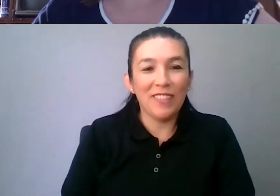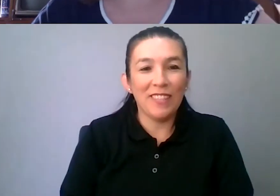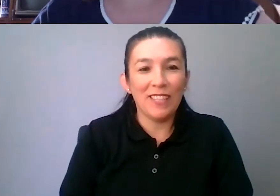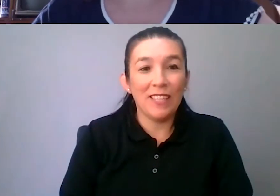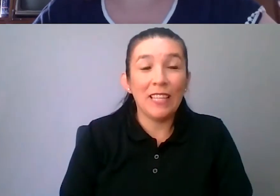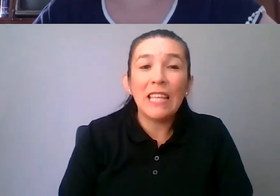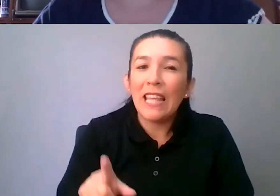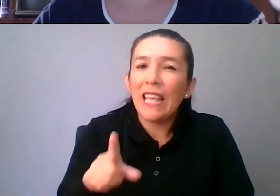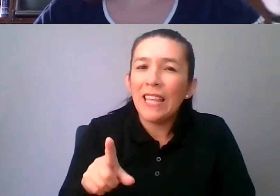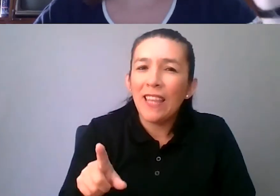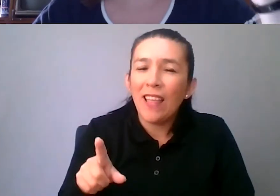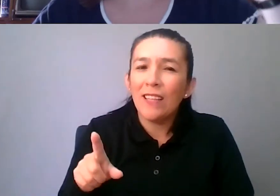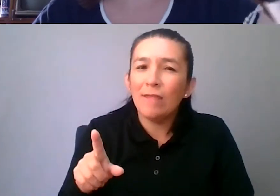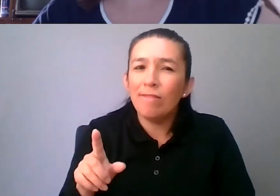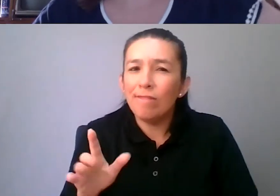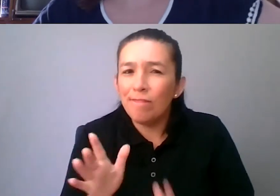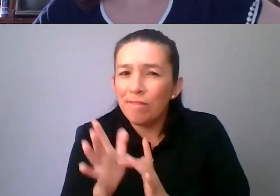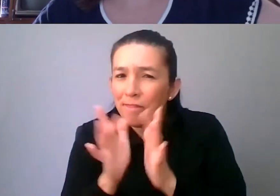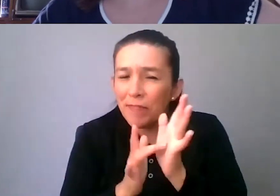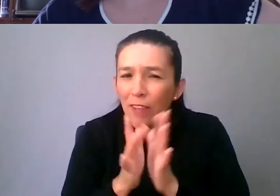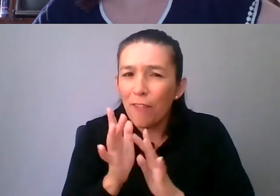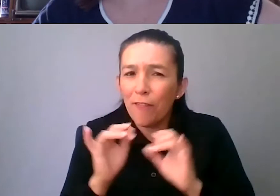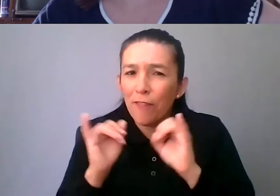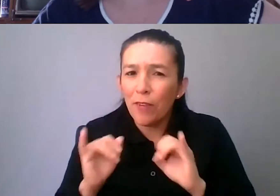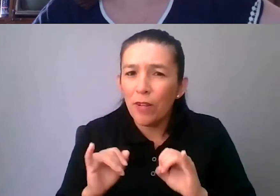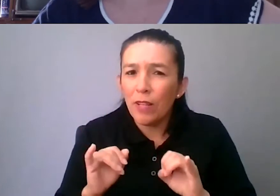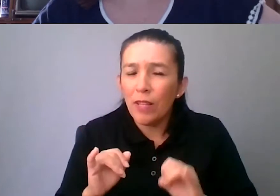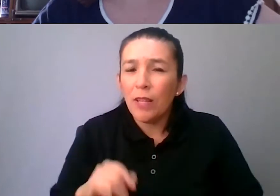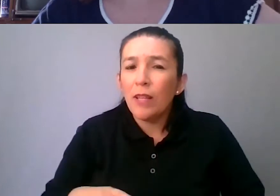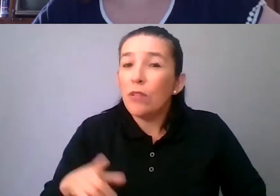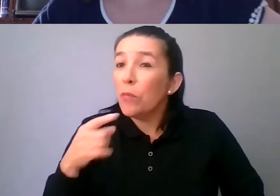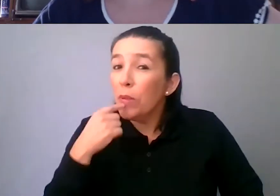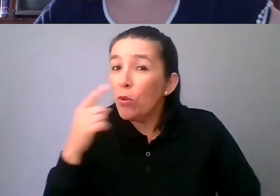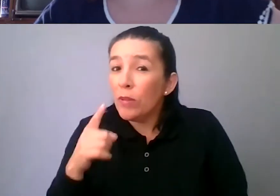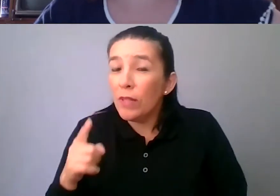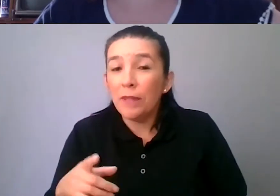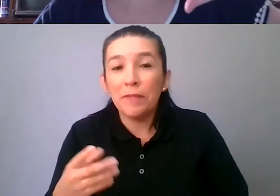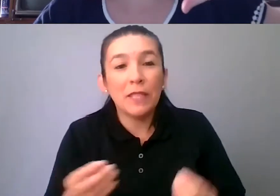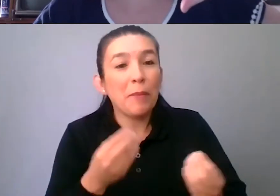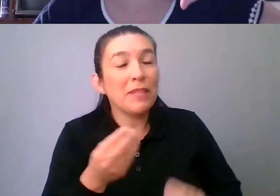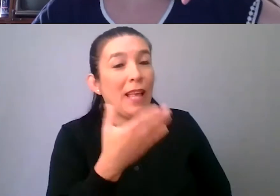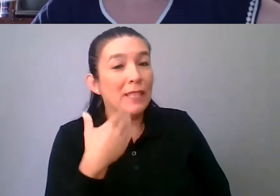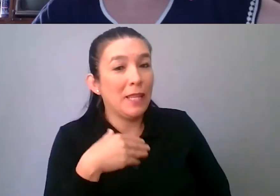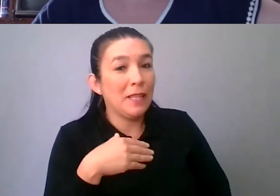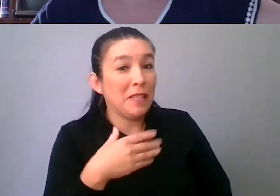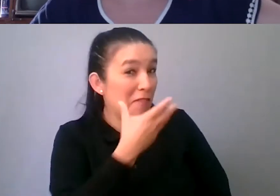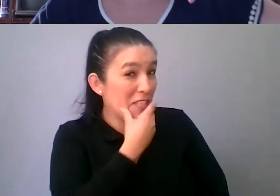Y esta Claro, figura, bueno. si Carolina ibas a decir algo. Sí, no, lo que pasa es que decía la Marcela que está